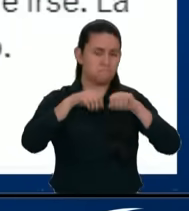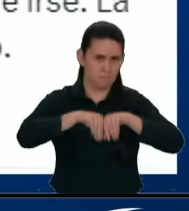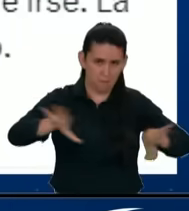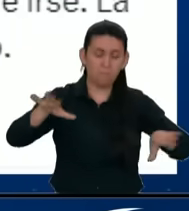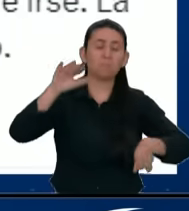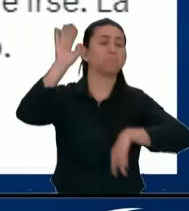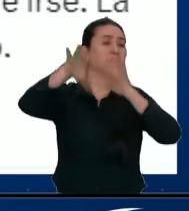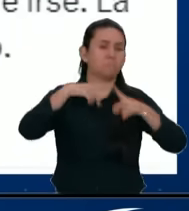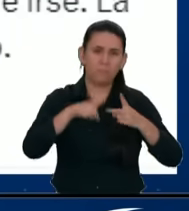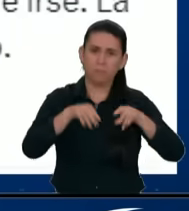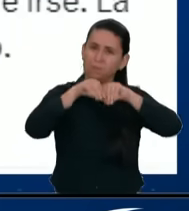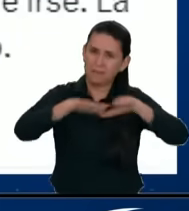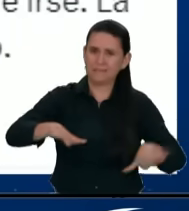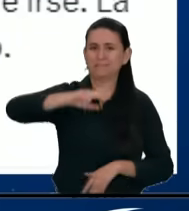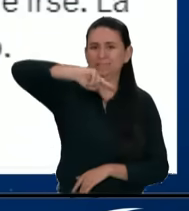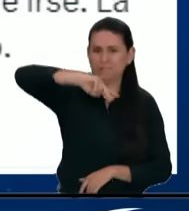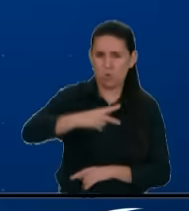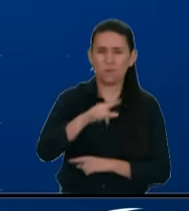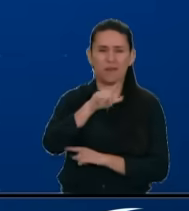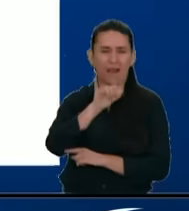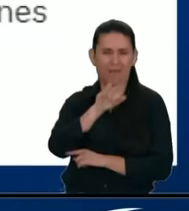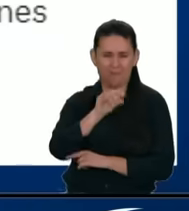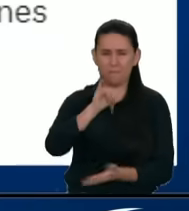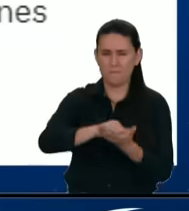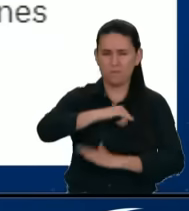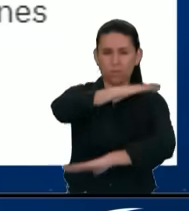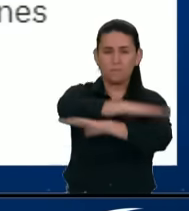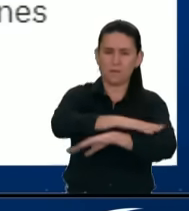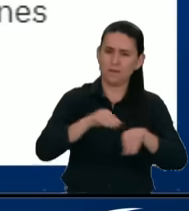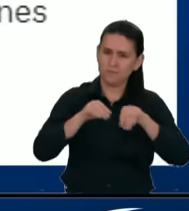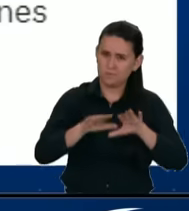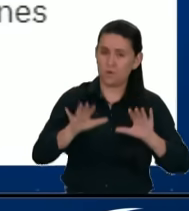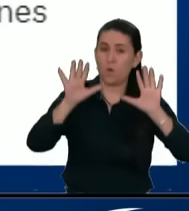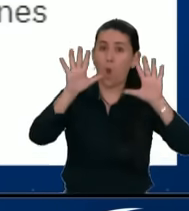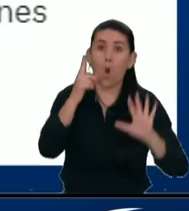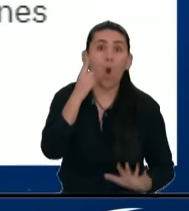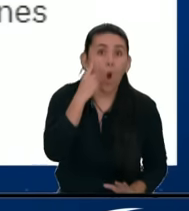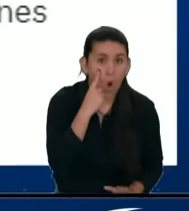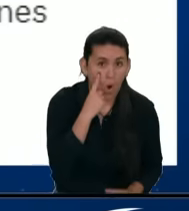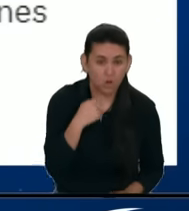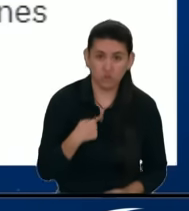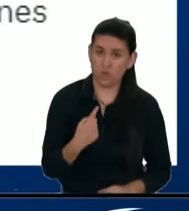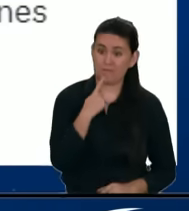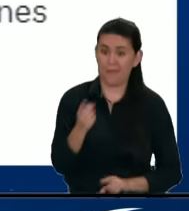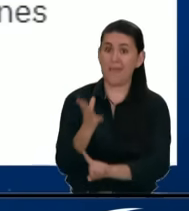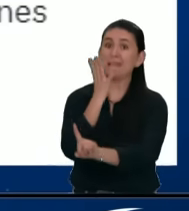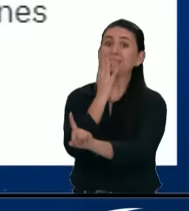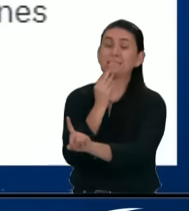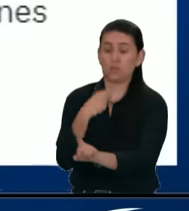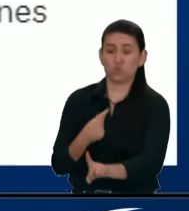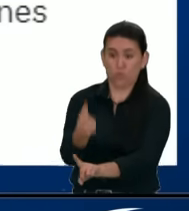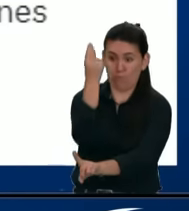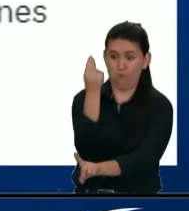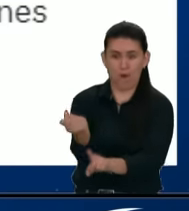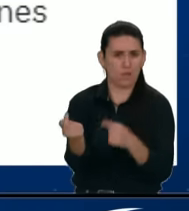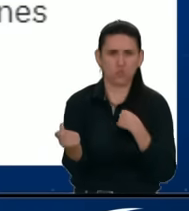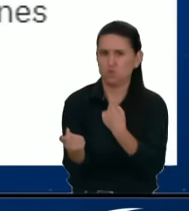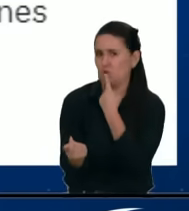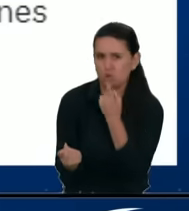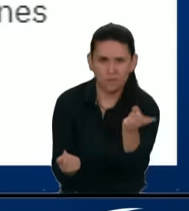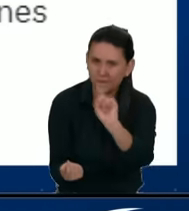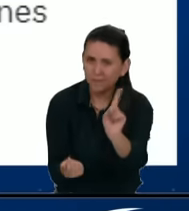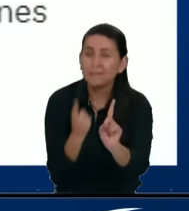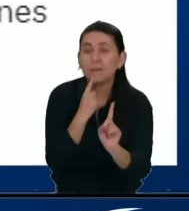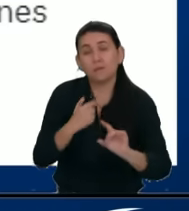propio canciller Álvaro Leiva escribe el siguiente mensaje: entiéndase, no he dicho que el embajador de Israel esté expulsado, solo se